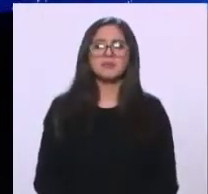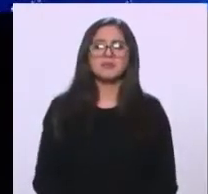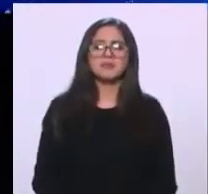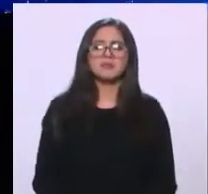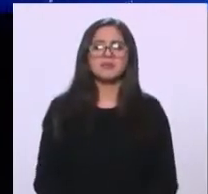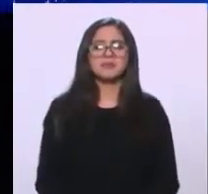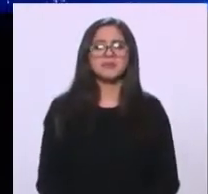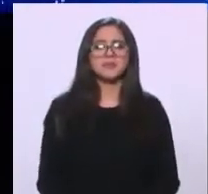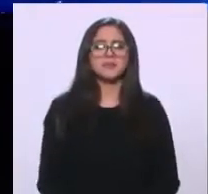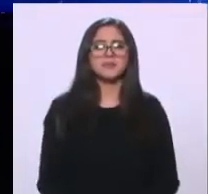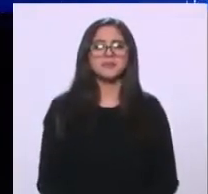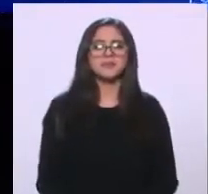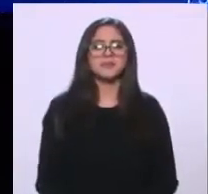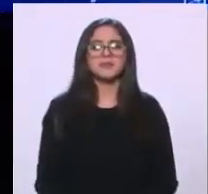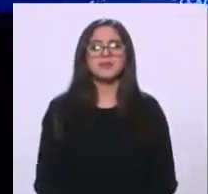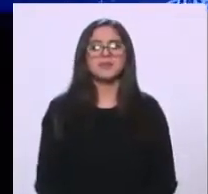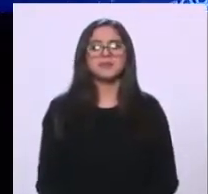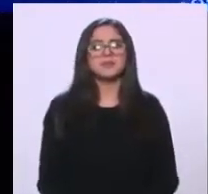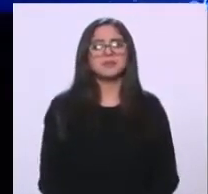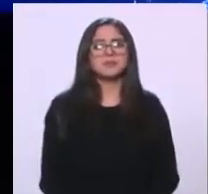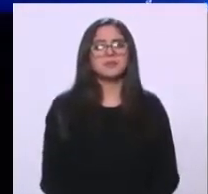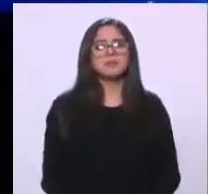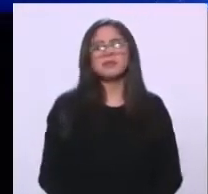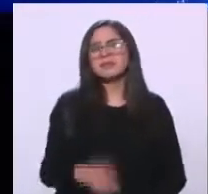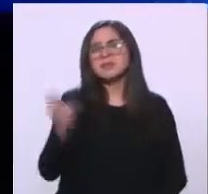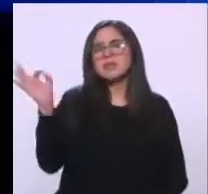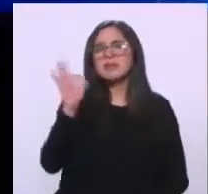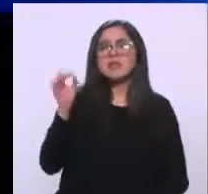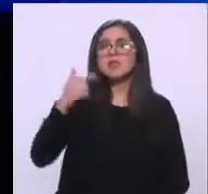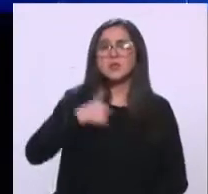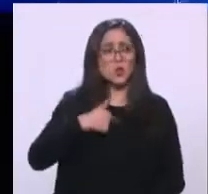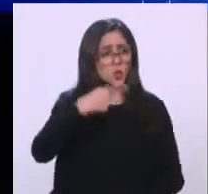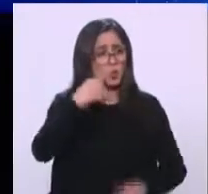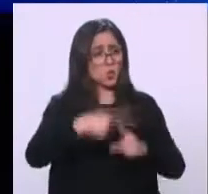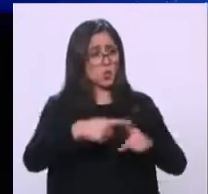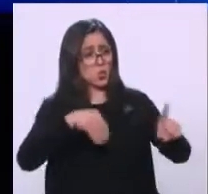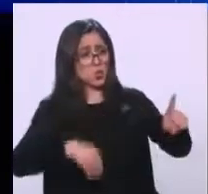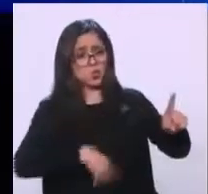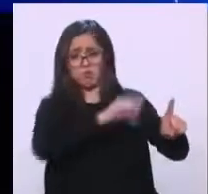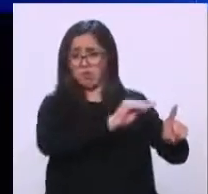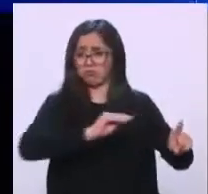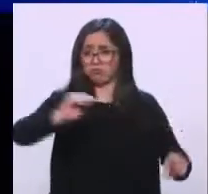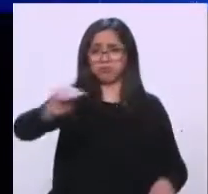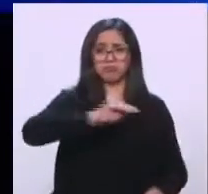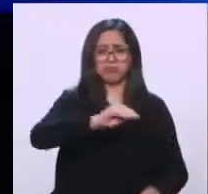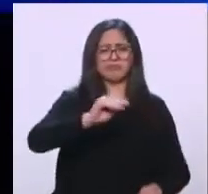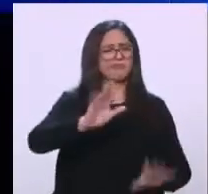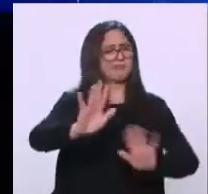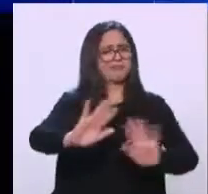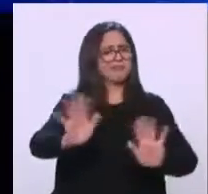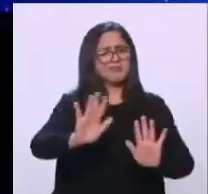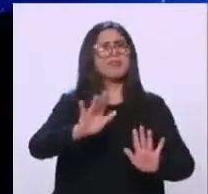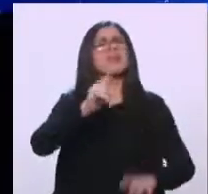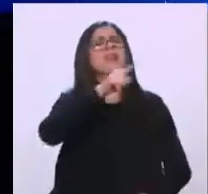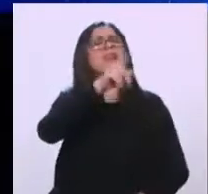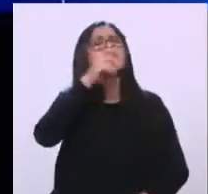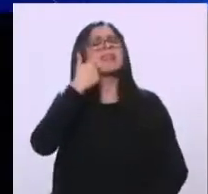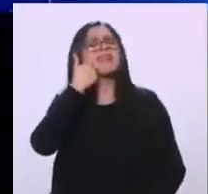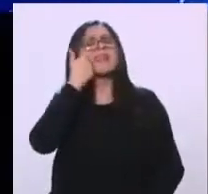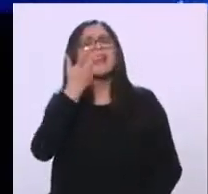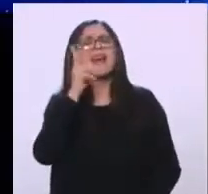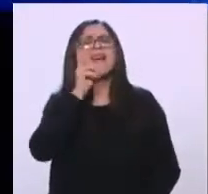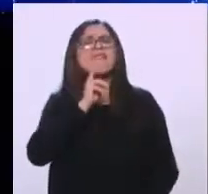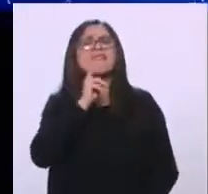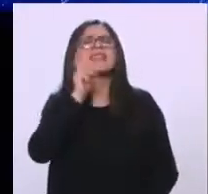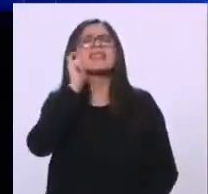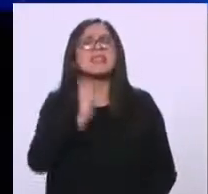porque uno quiera pasar al banquillo de los acusados a nadie, pero sí creo que hay que hacer un análisis también del propósito